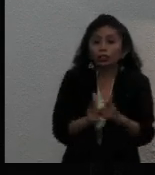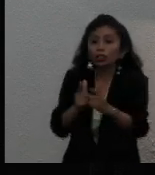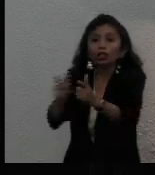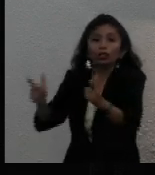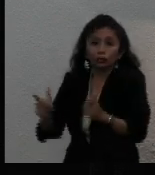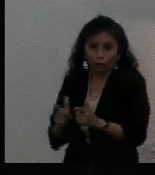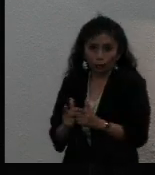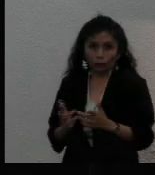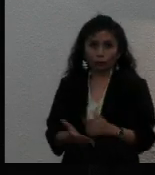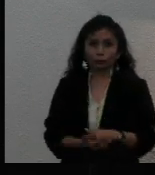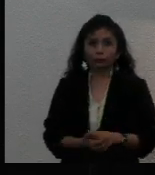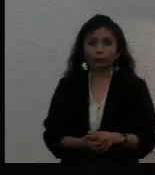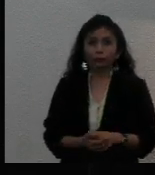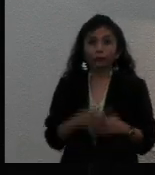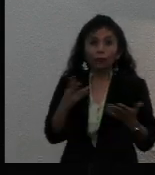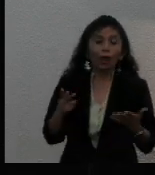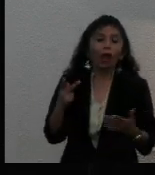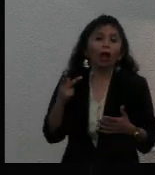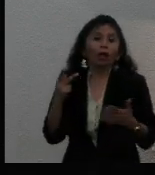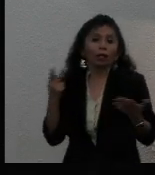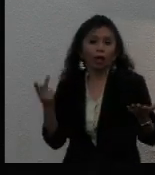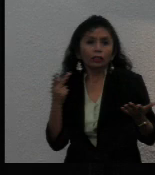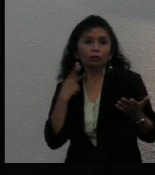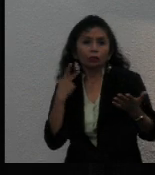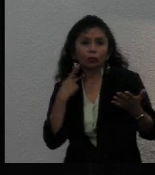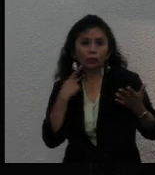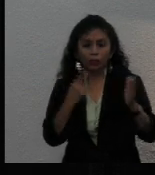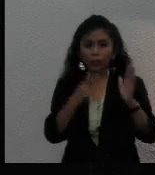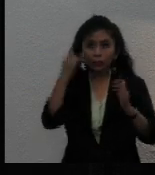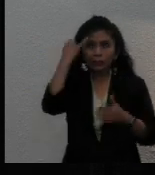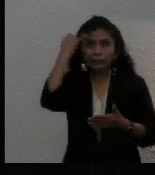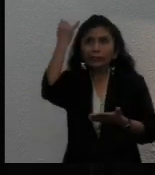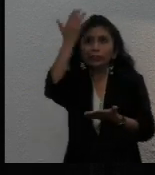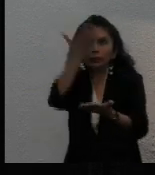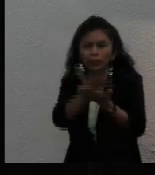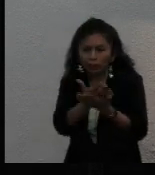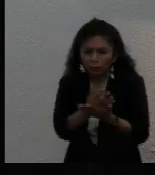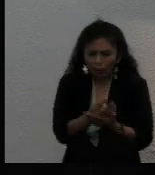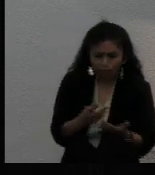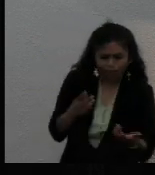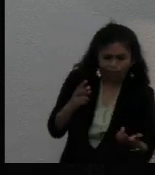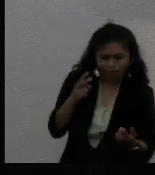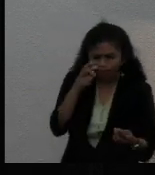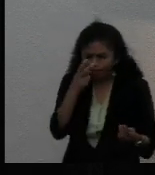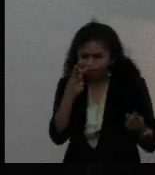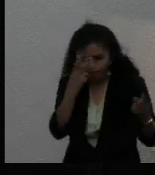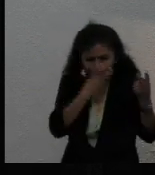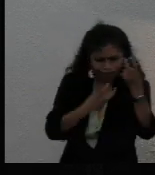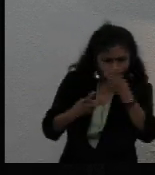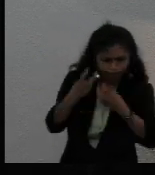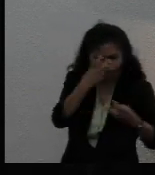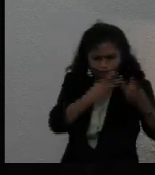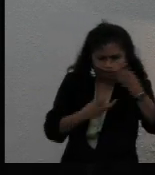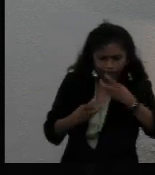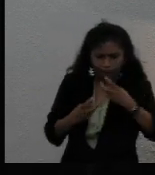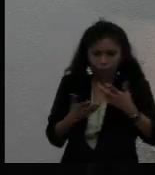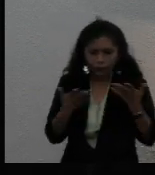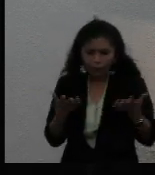desfavorecidos. Las políticas públicas están siendo diseñadas y evaluadas con una perspectiva de